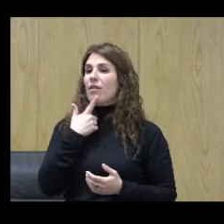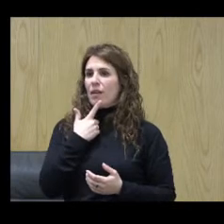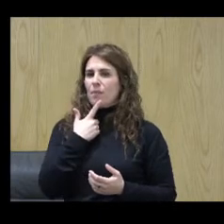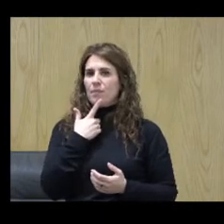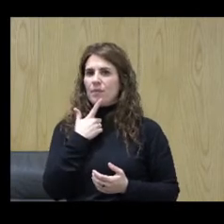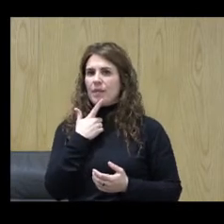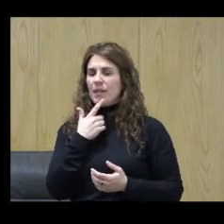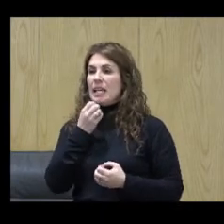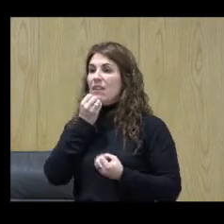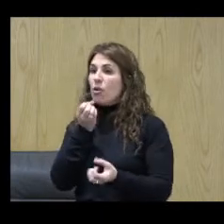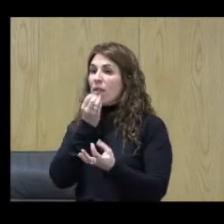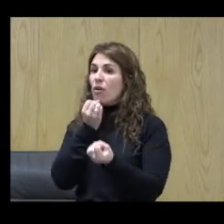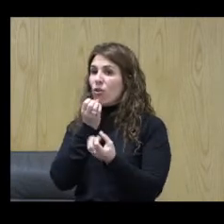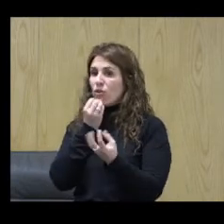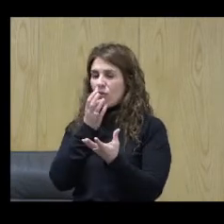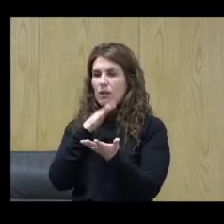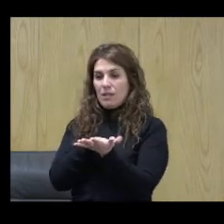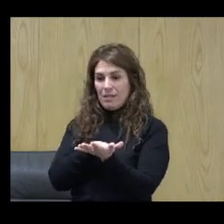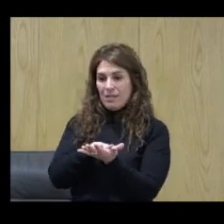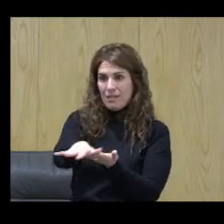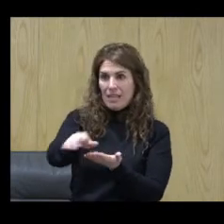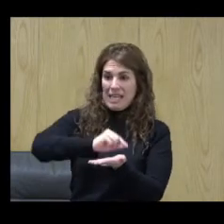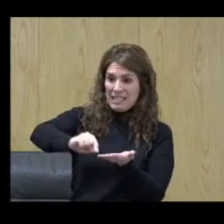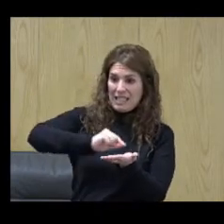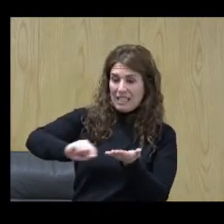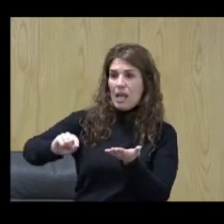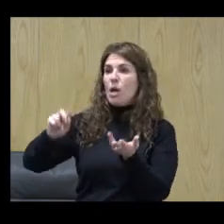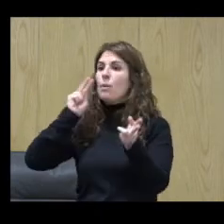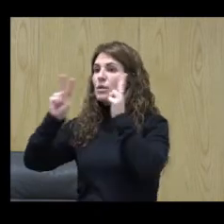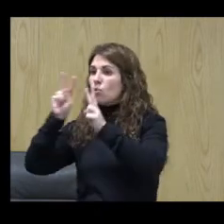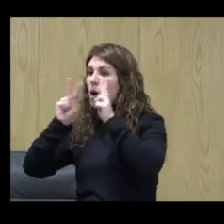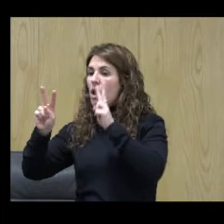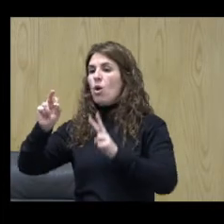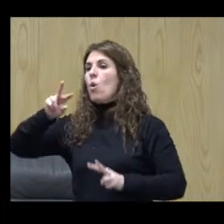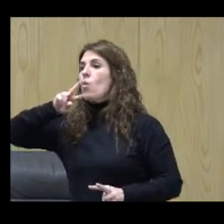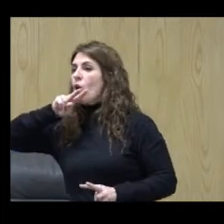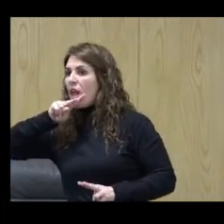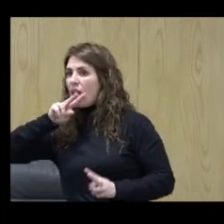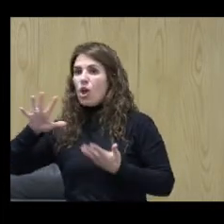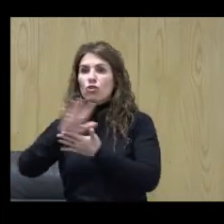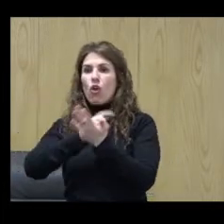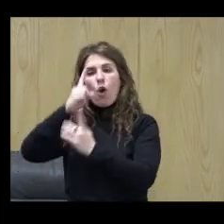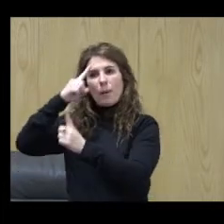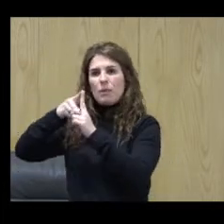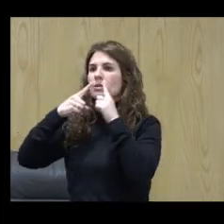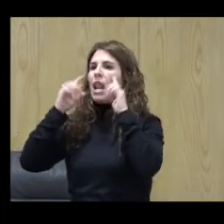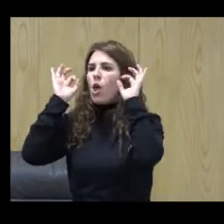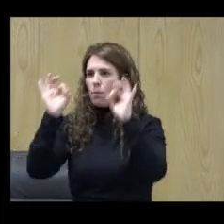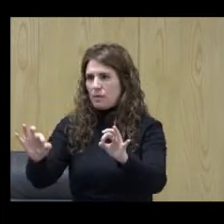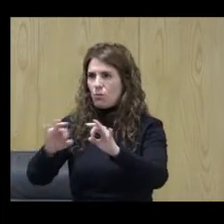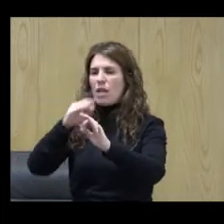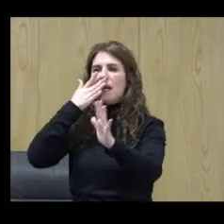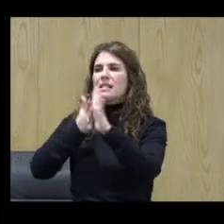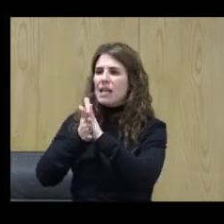información repercute tanto de manera escrita como de manera visual o de manera oral. Todo va a lo mismo, va al significado, va a